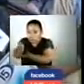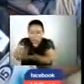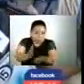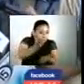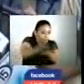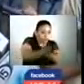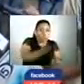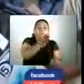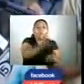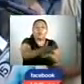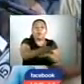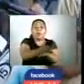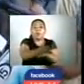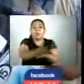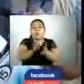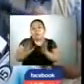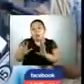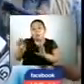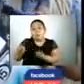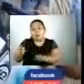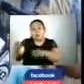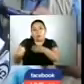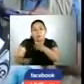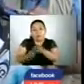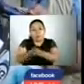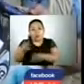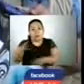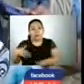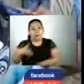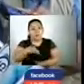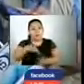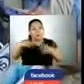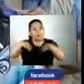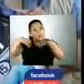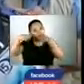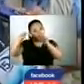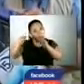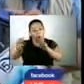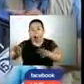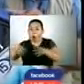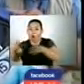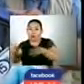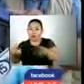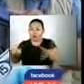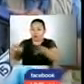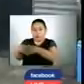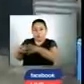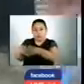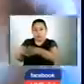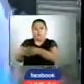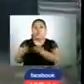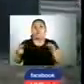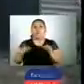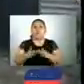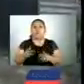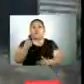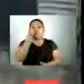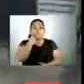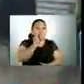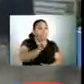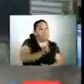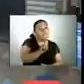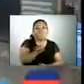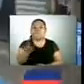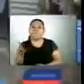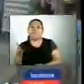va a venir incluido pues los del ministerio de salud vienen con otras instituciones al igual que nosotros uno a uno el personal